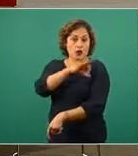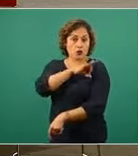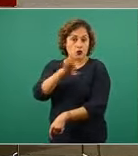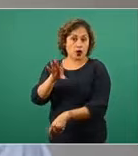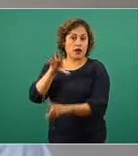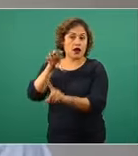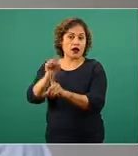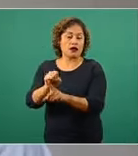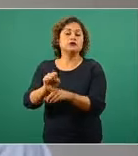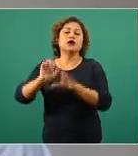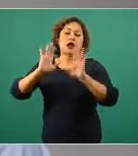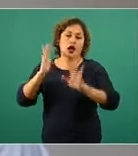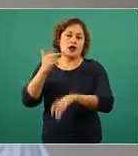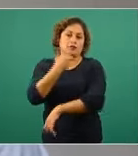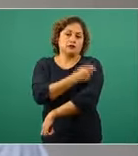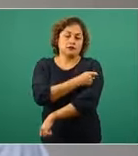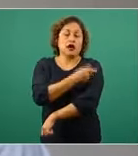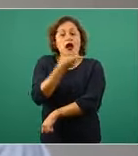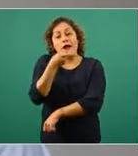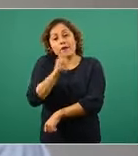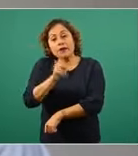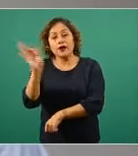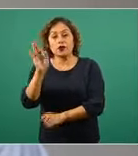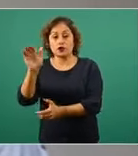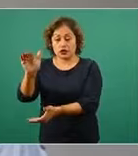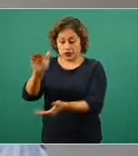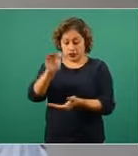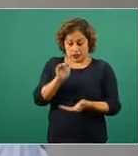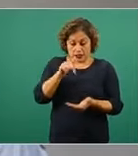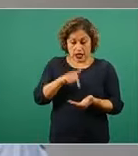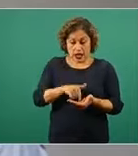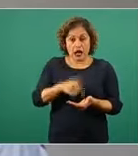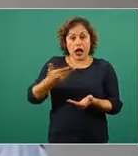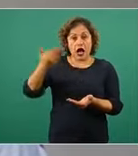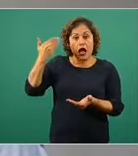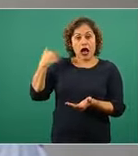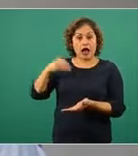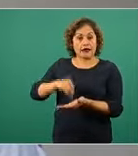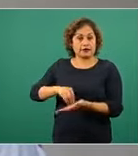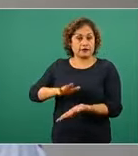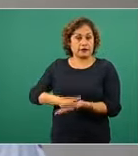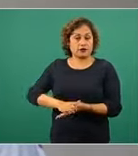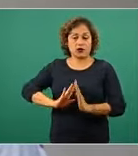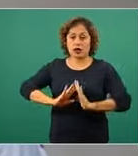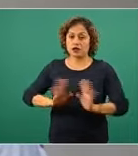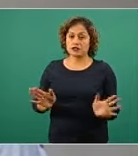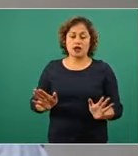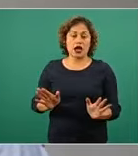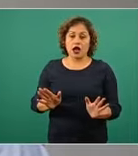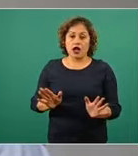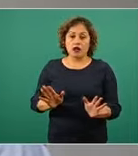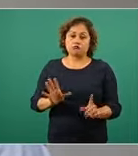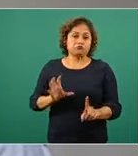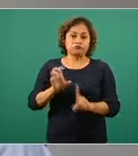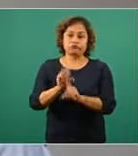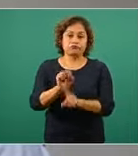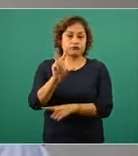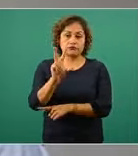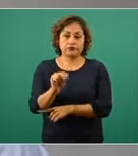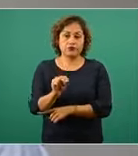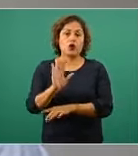se hará. Si la disponibilidad de vacuna en base a las personas preregistradas o ya convocadas ese día no lo permite, sin